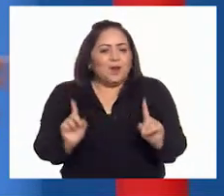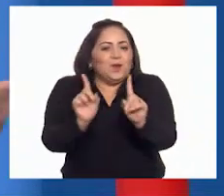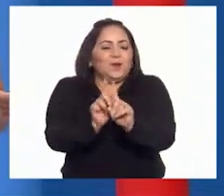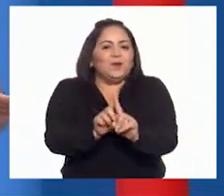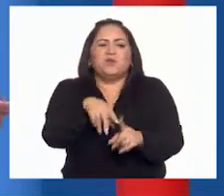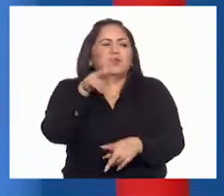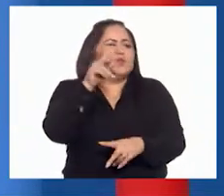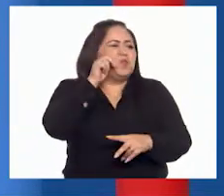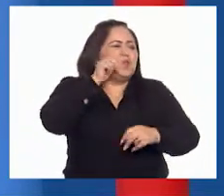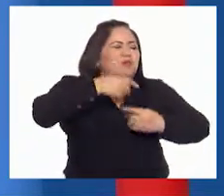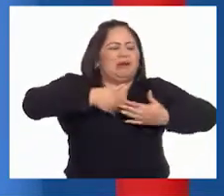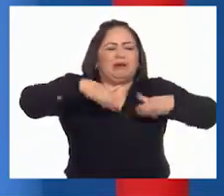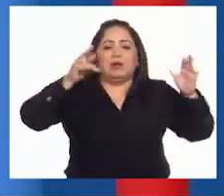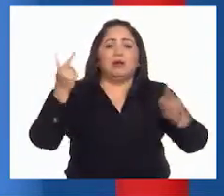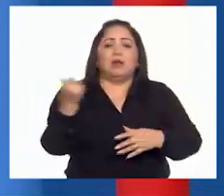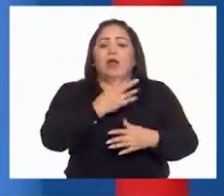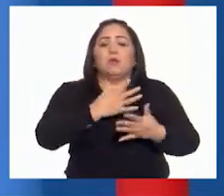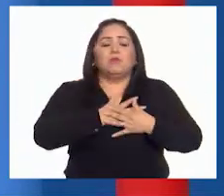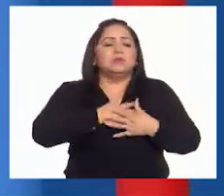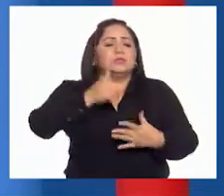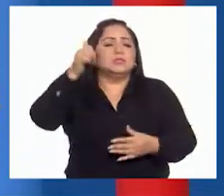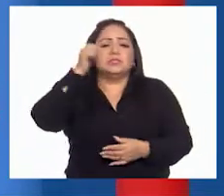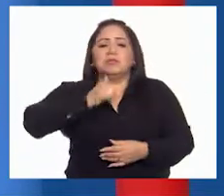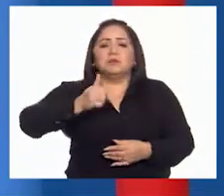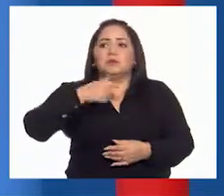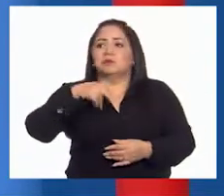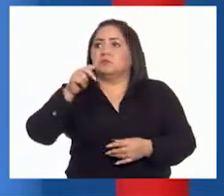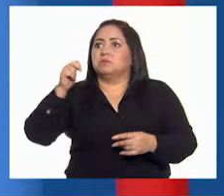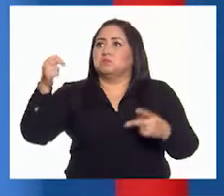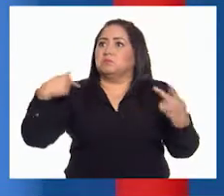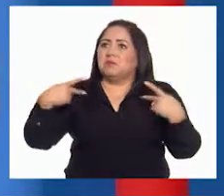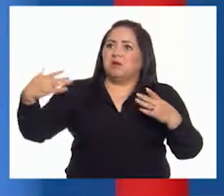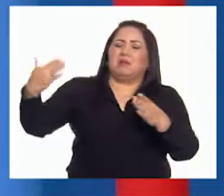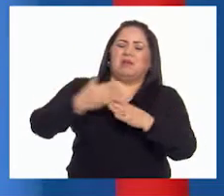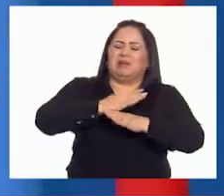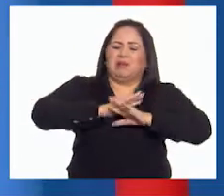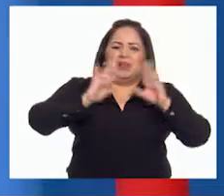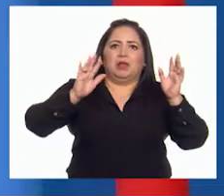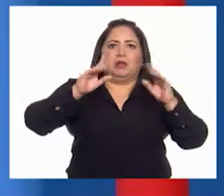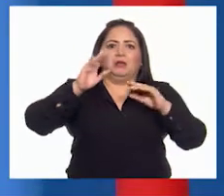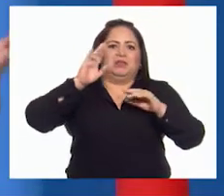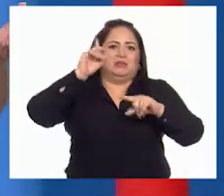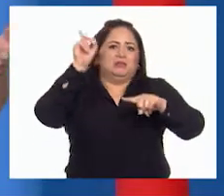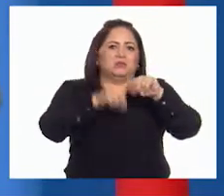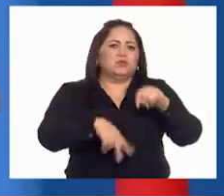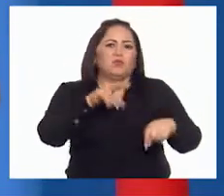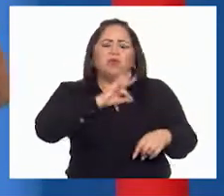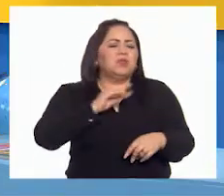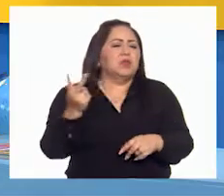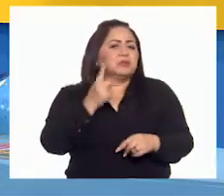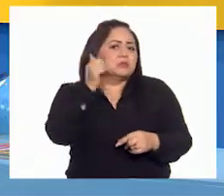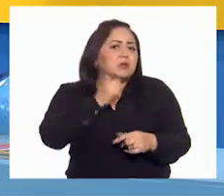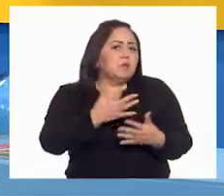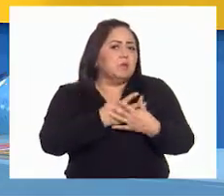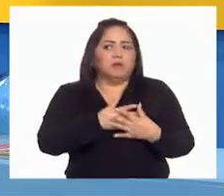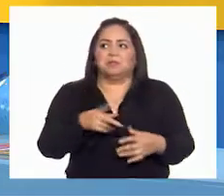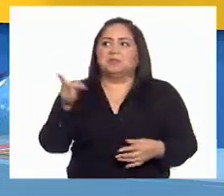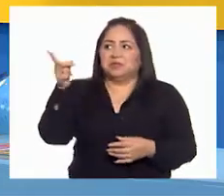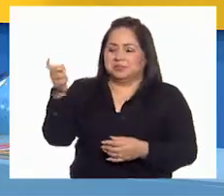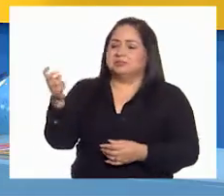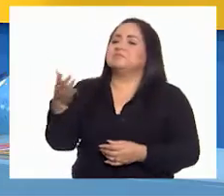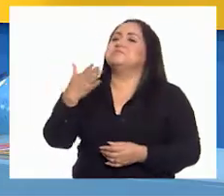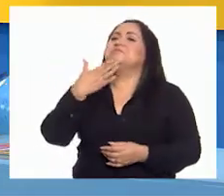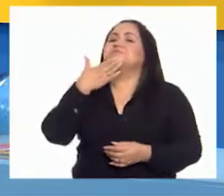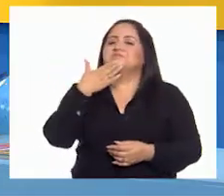importar nada. Su amor existiría sin que nada terrestre o divino pues pudiera evitarlo. Muy buena